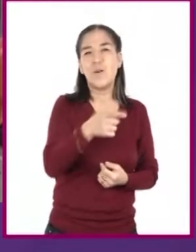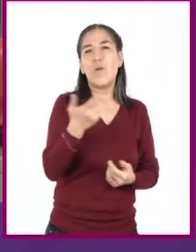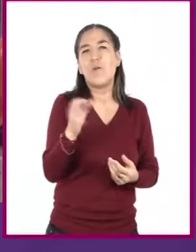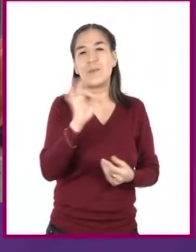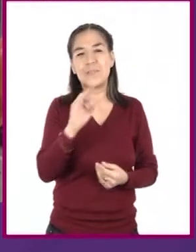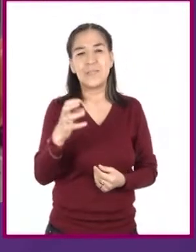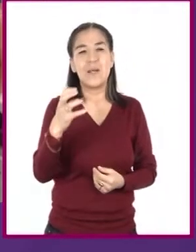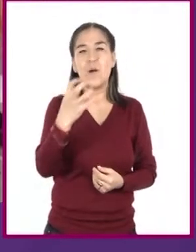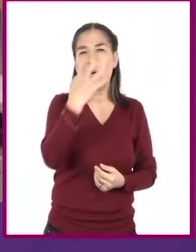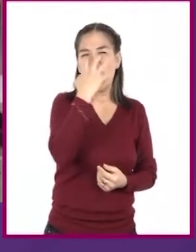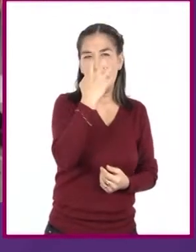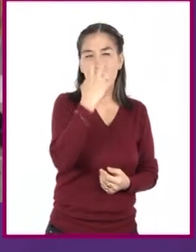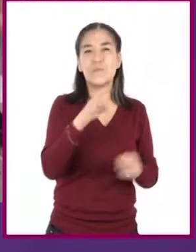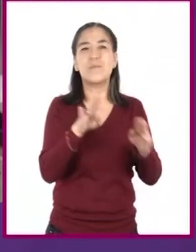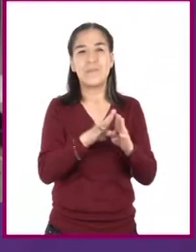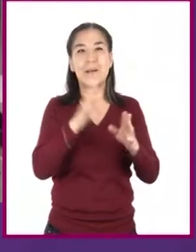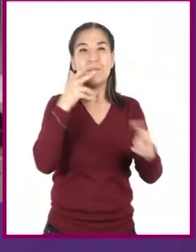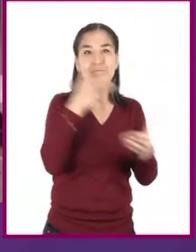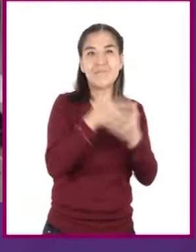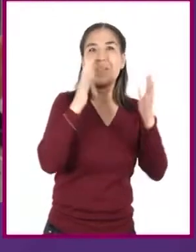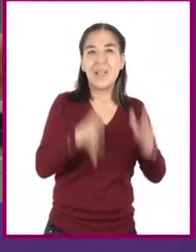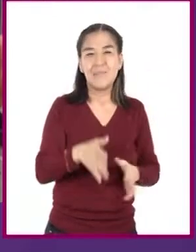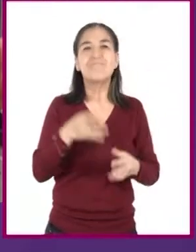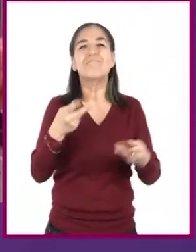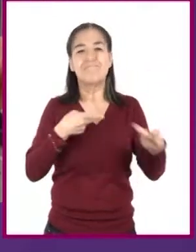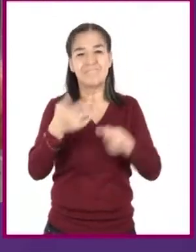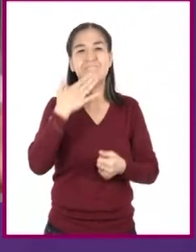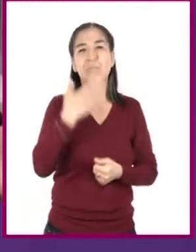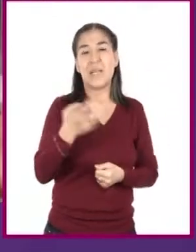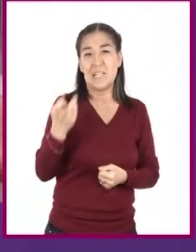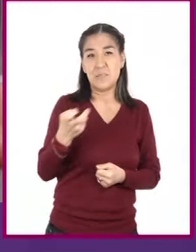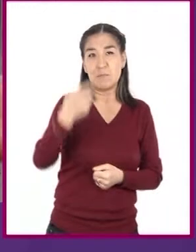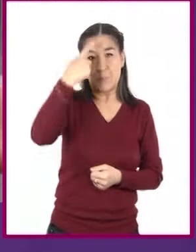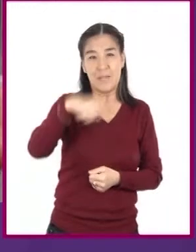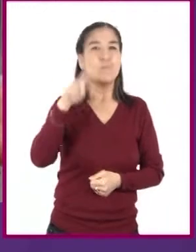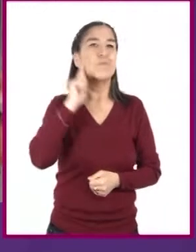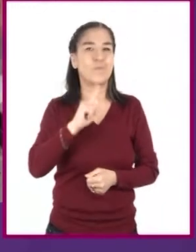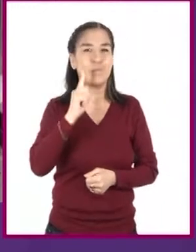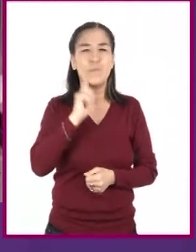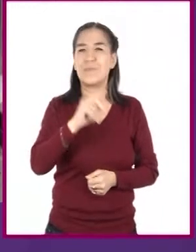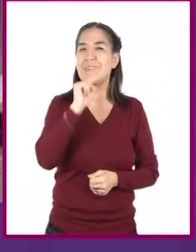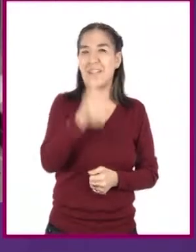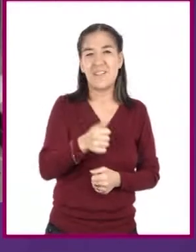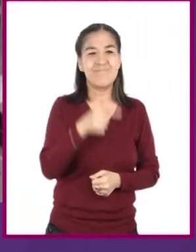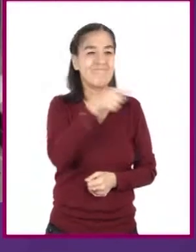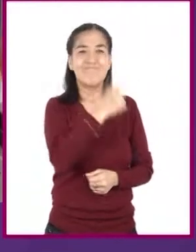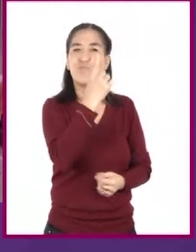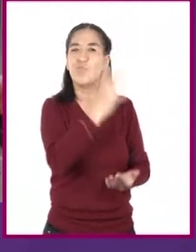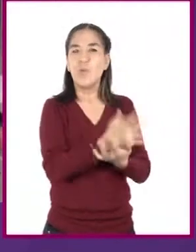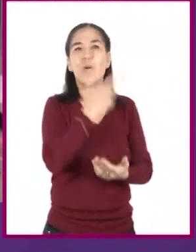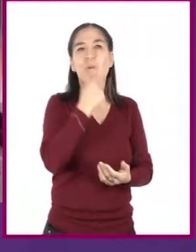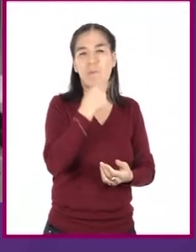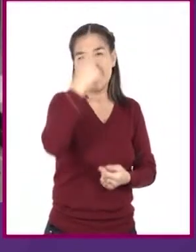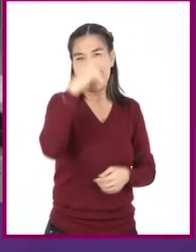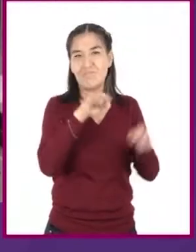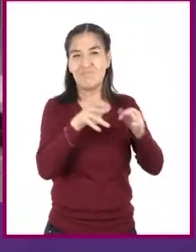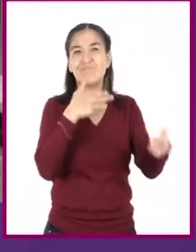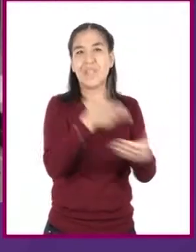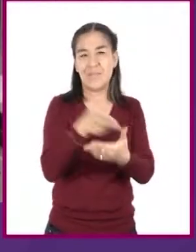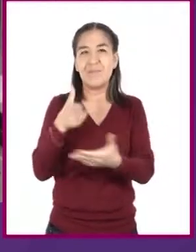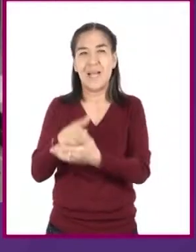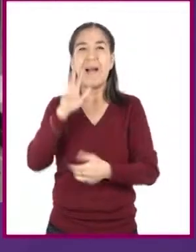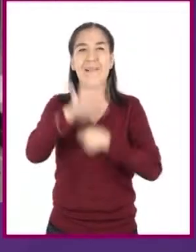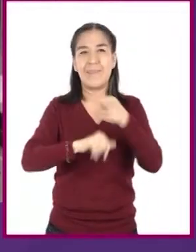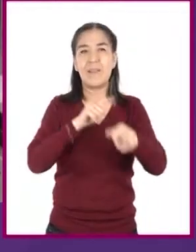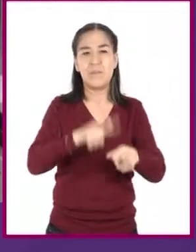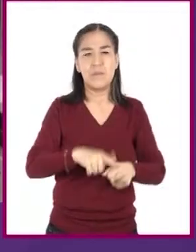preparados para la vida adulta. Y esto solo era para los hombres, nunca para las mujeres. Es importante que recordemos que el